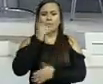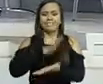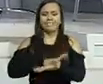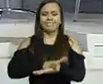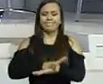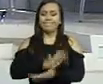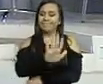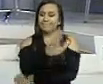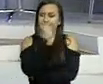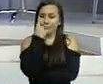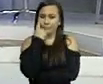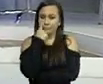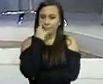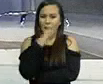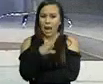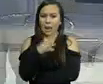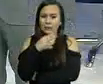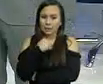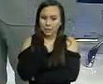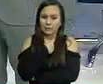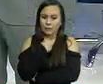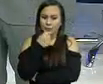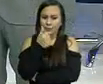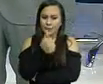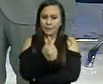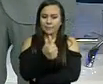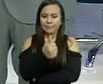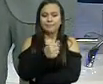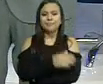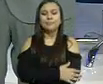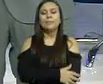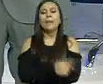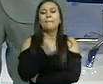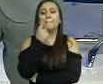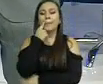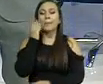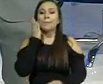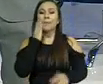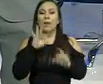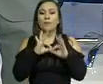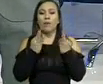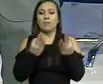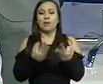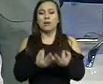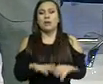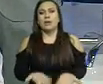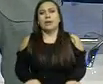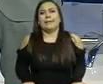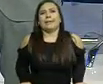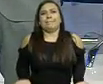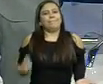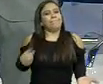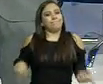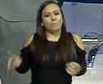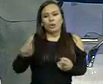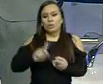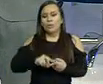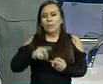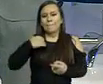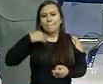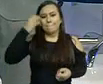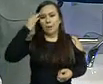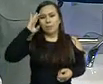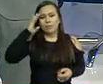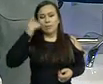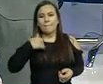creo que son medidas acertadas verdad como padres de familia obviamente nos sumamos a la preocupación